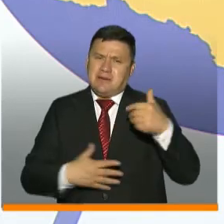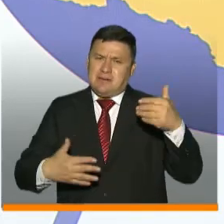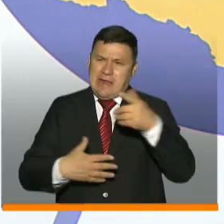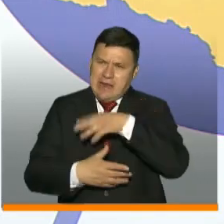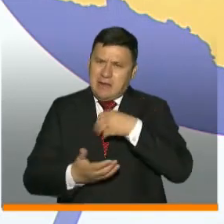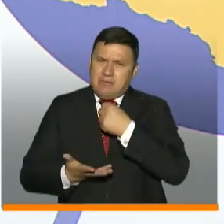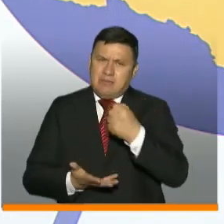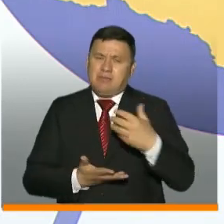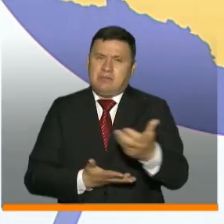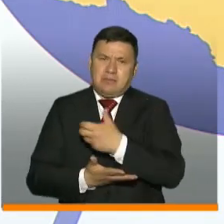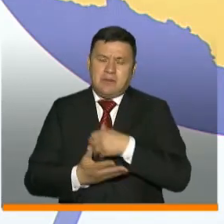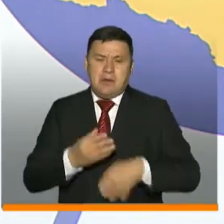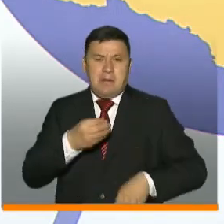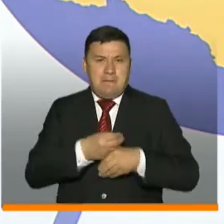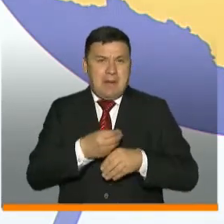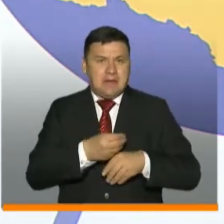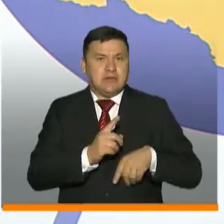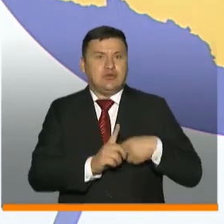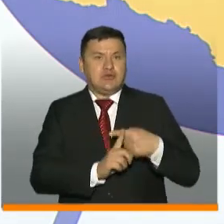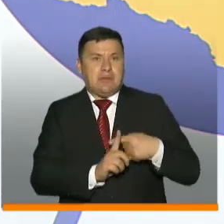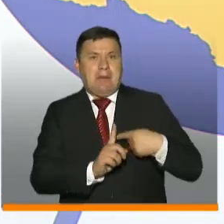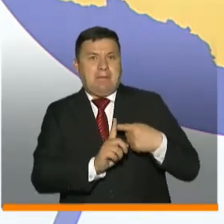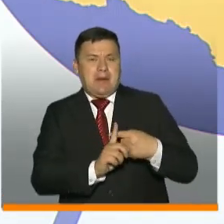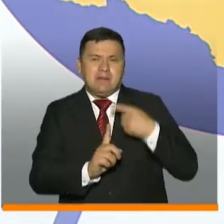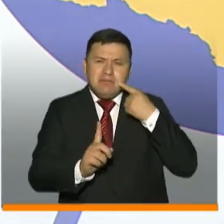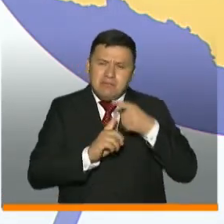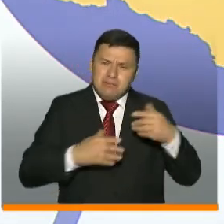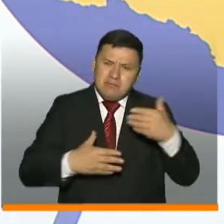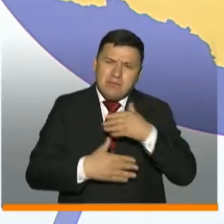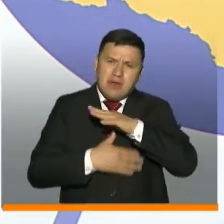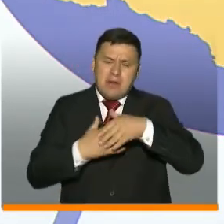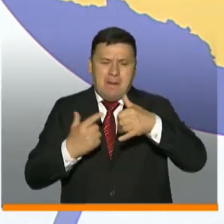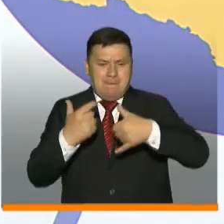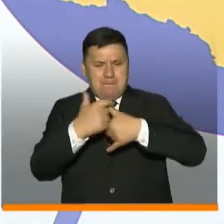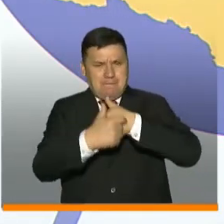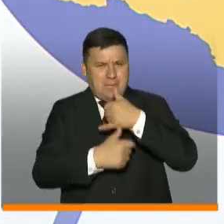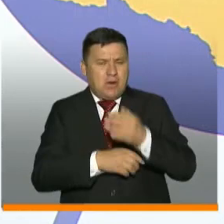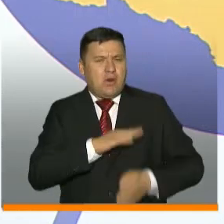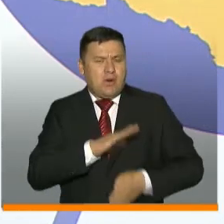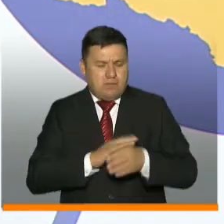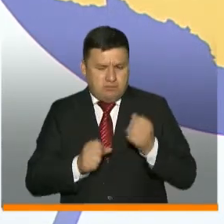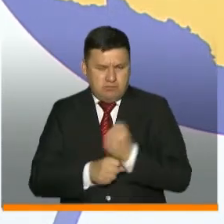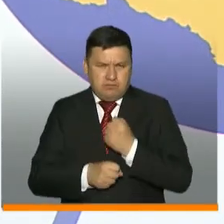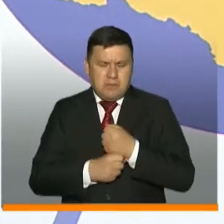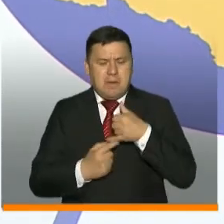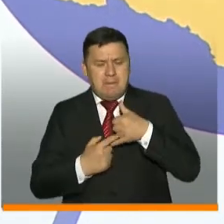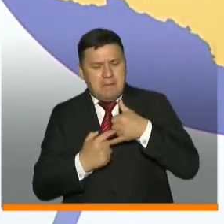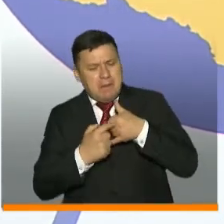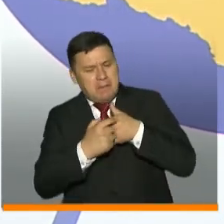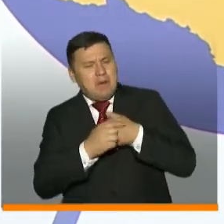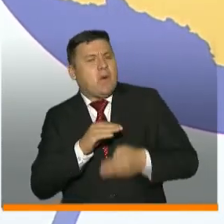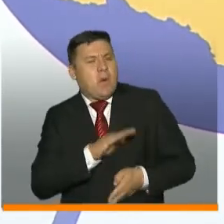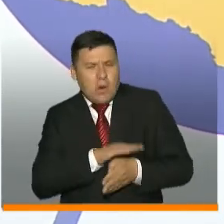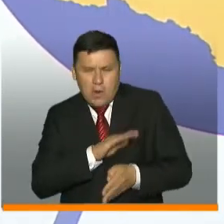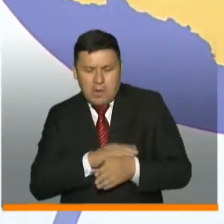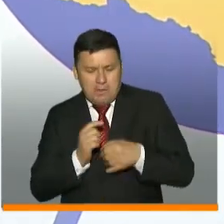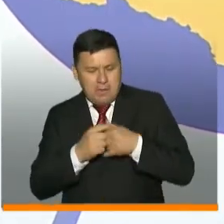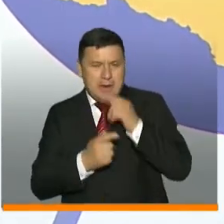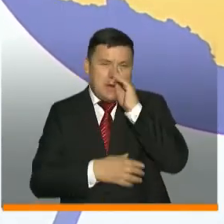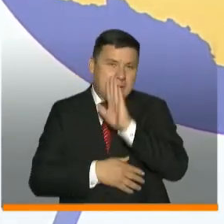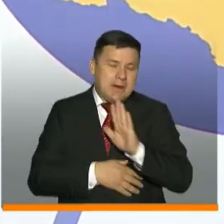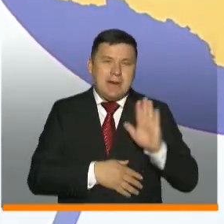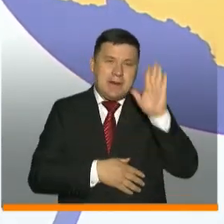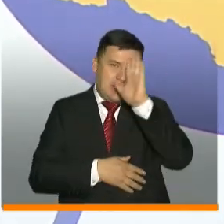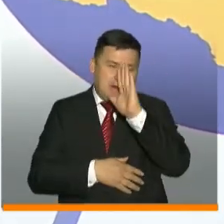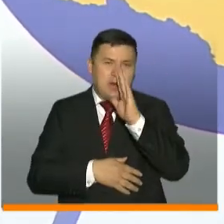permitido seguir sumando solidaridad para llegar a todos los territorios. Continuamos nuestro recorrido por el territorio nacional, de norte